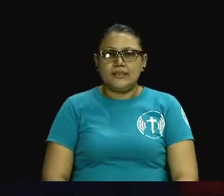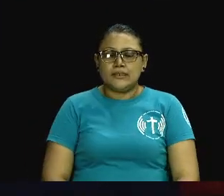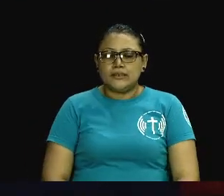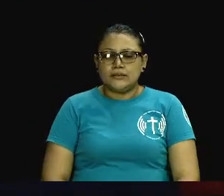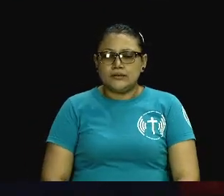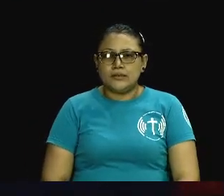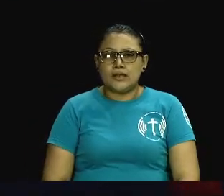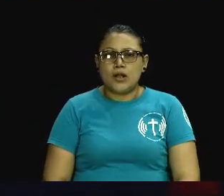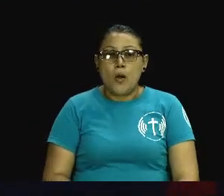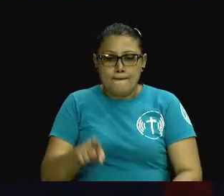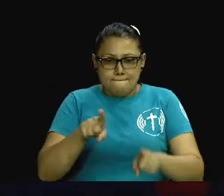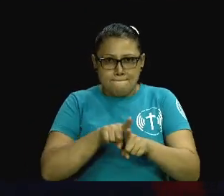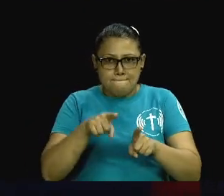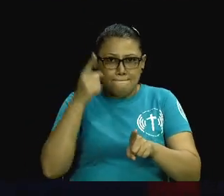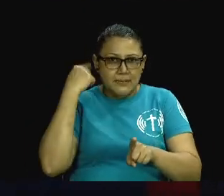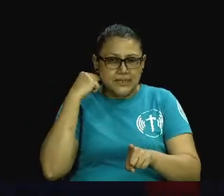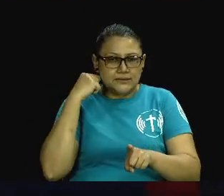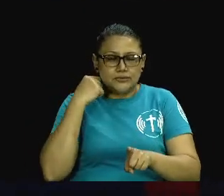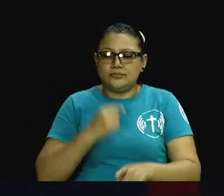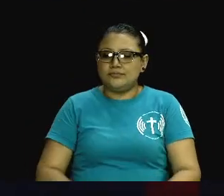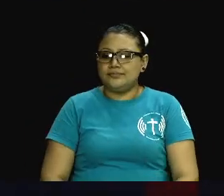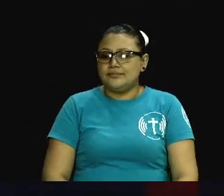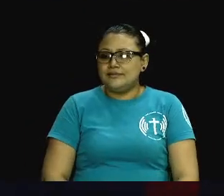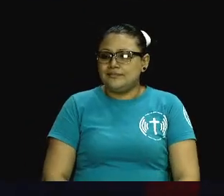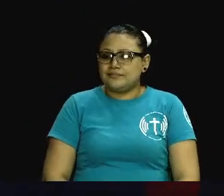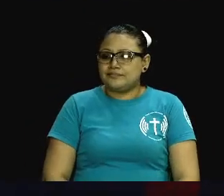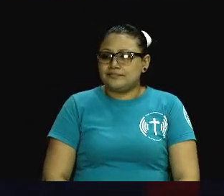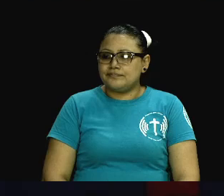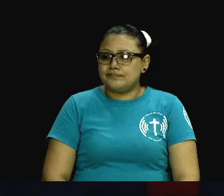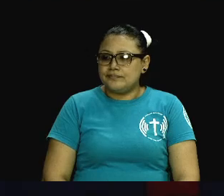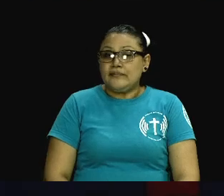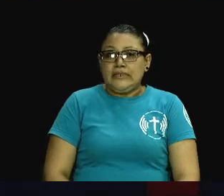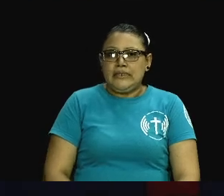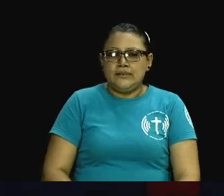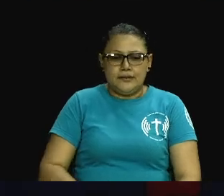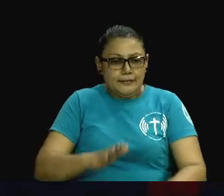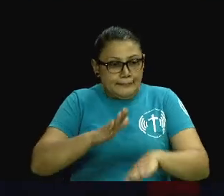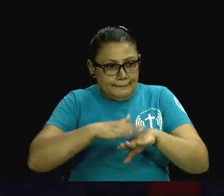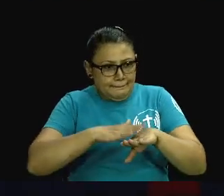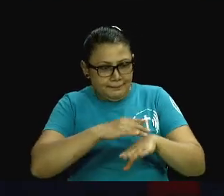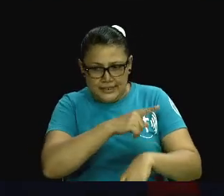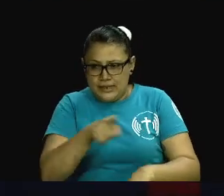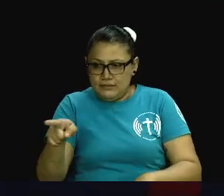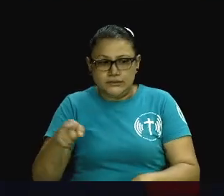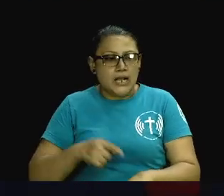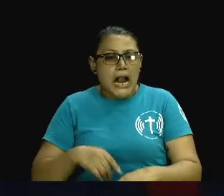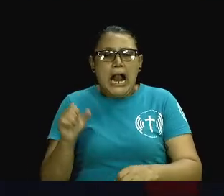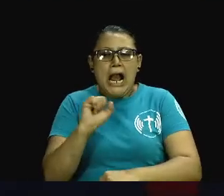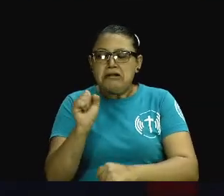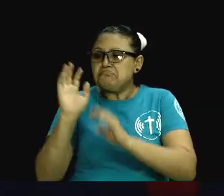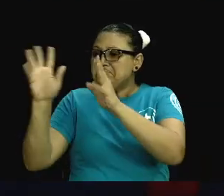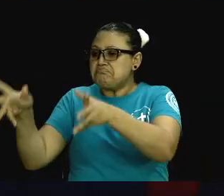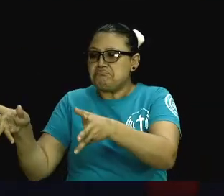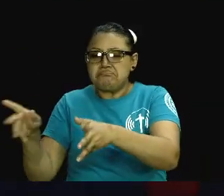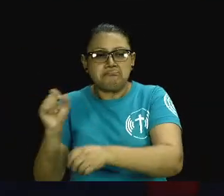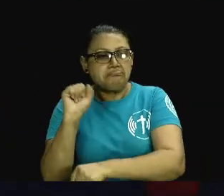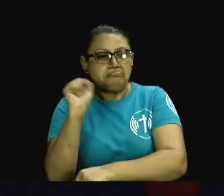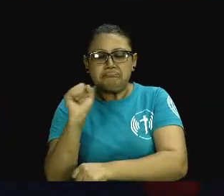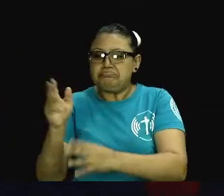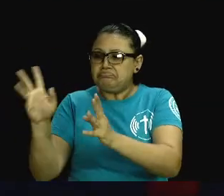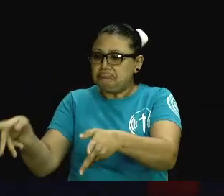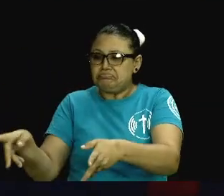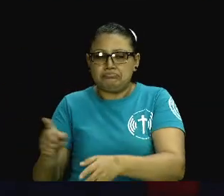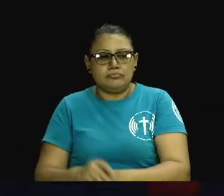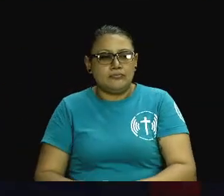otro estado a estudiar y ha dejado este carro y nosotros nos volteamos a ver viese como somos los que